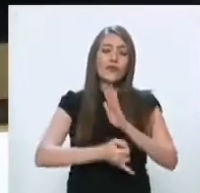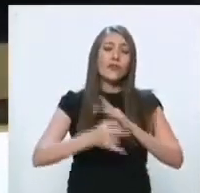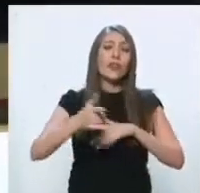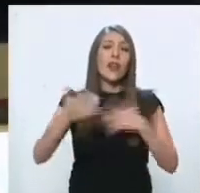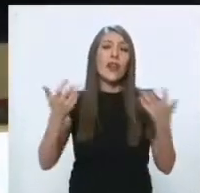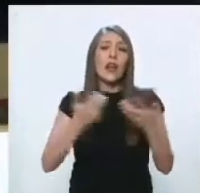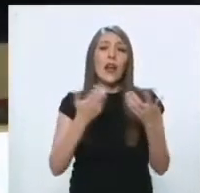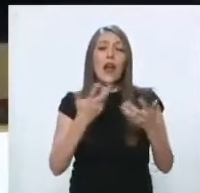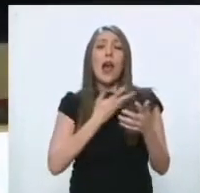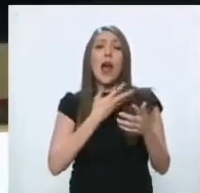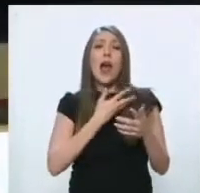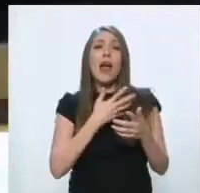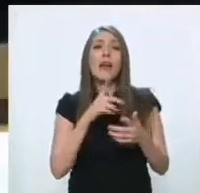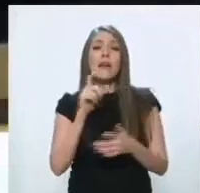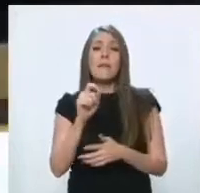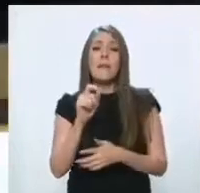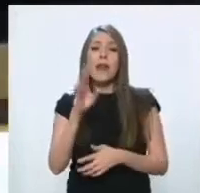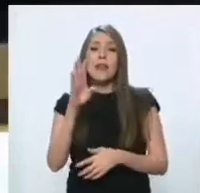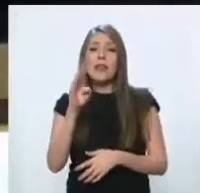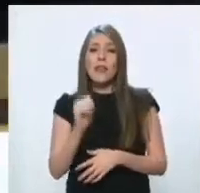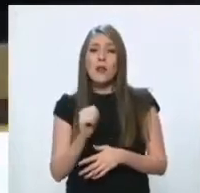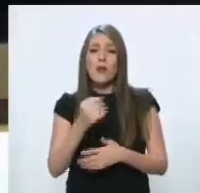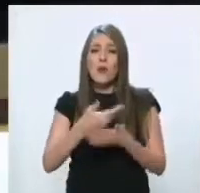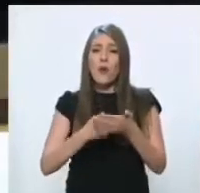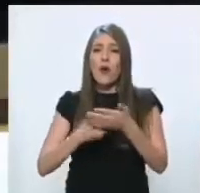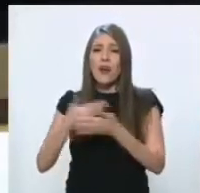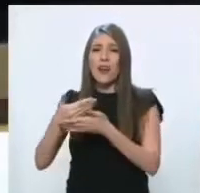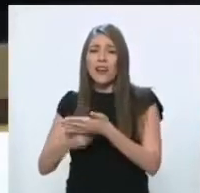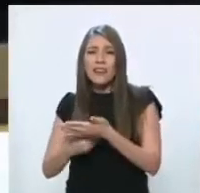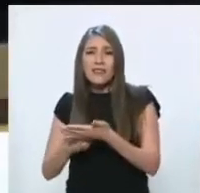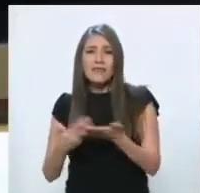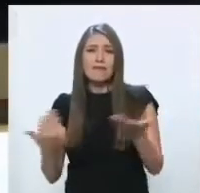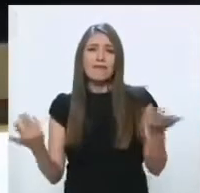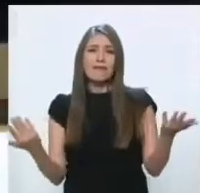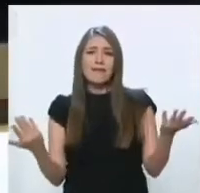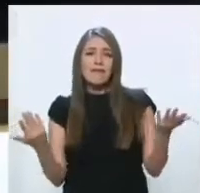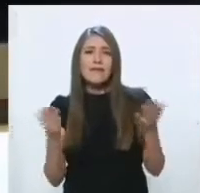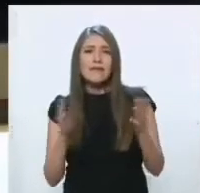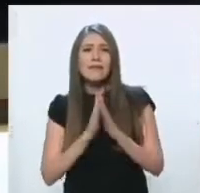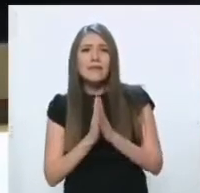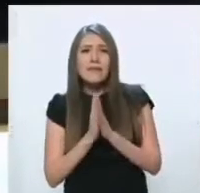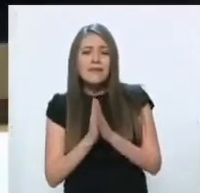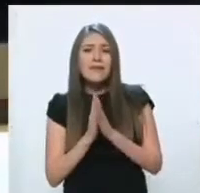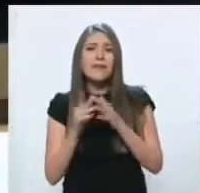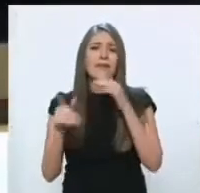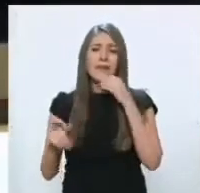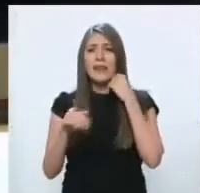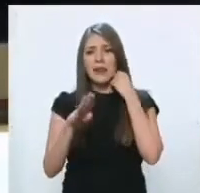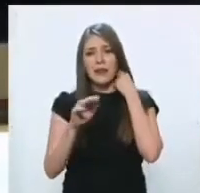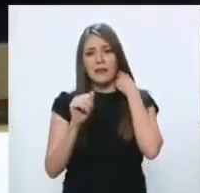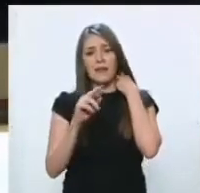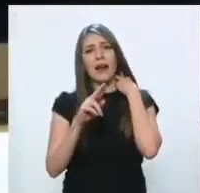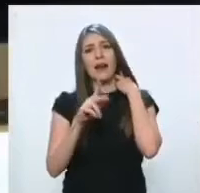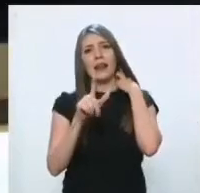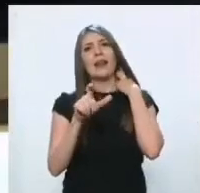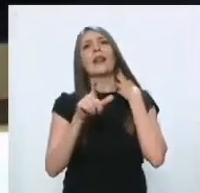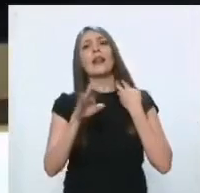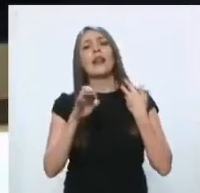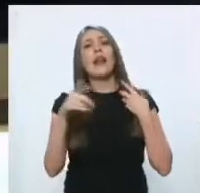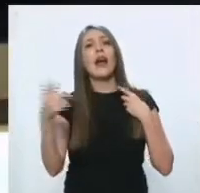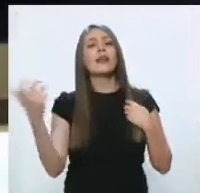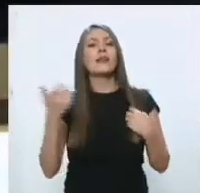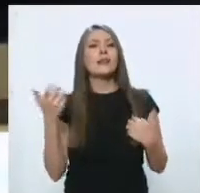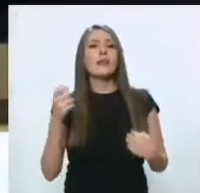29 cuartillas, por favor, para exonerar a Bartlett, Manuel Bartlett, de una fortuna y